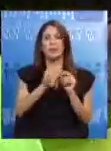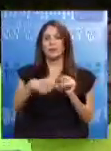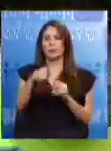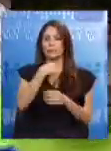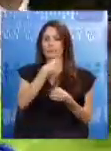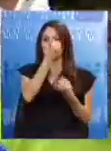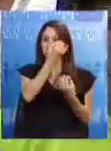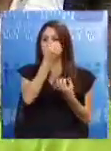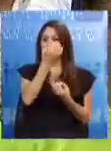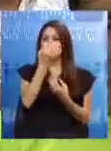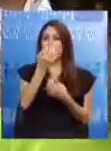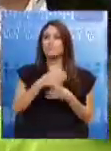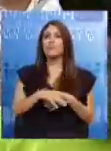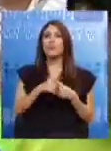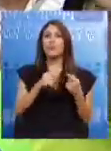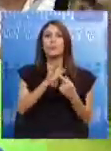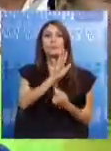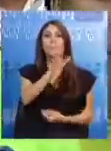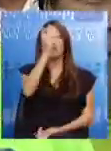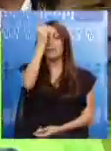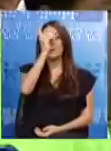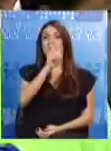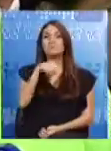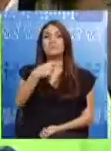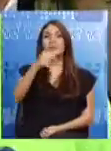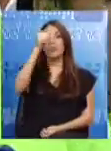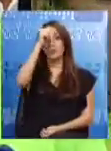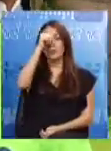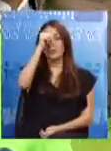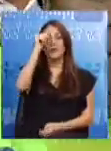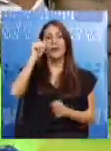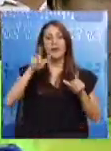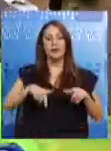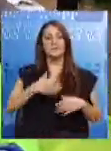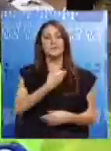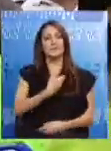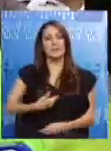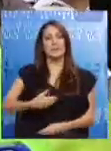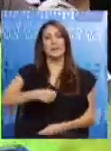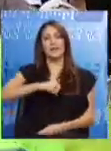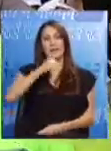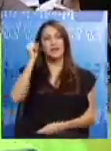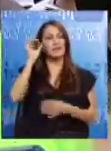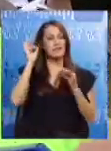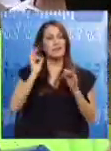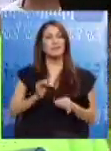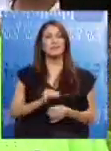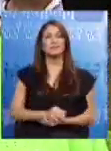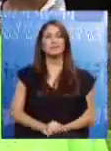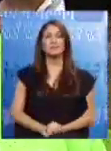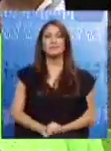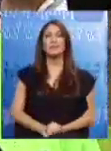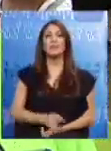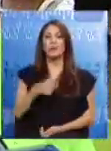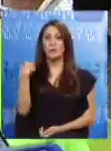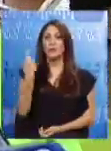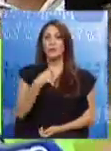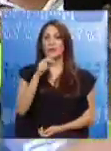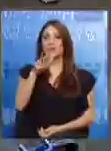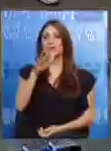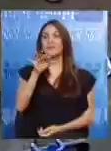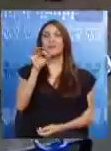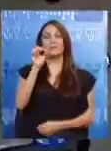informada para la hora de tomar su decisión el día domingo de votar por Lenín Moreno presidente, esté completamente convencido, y todo el equipo de la